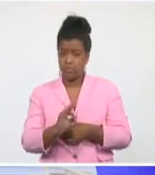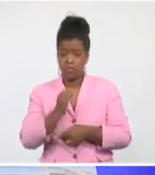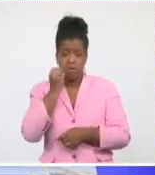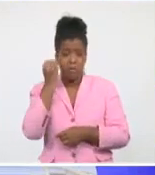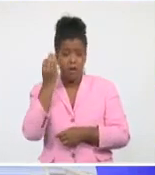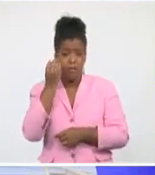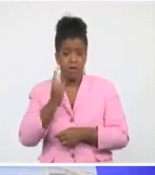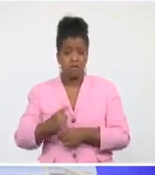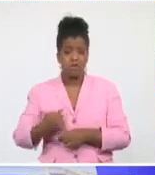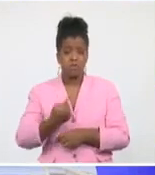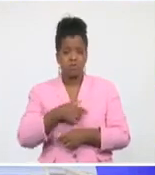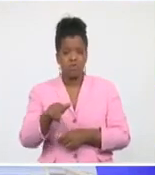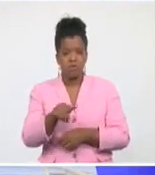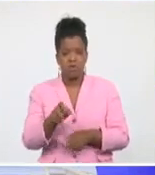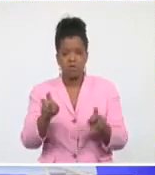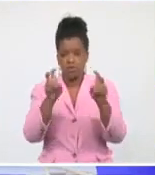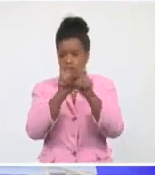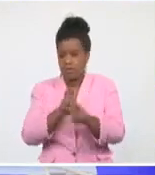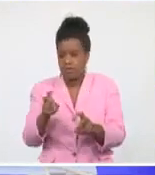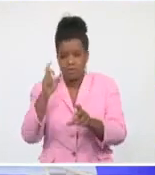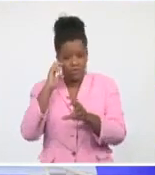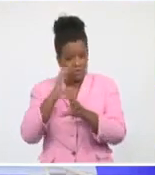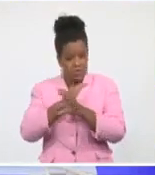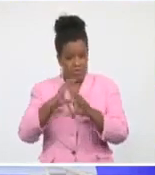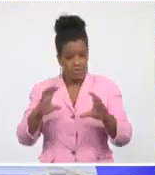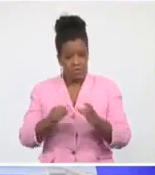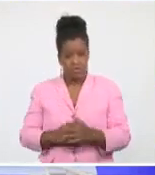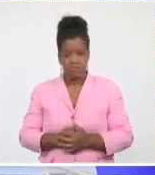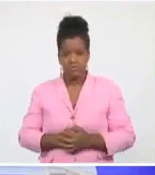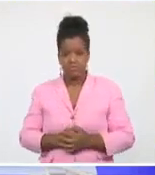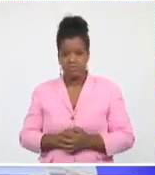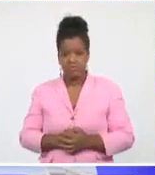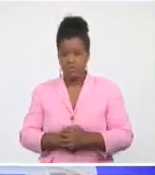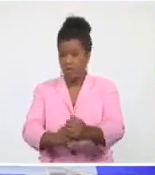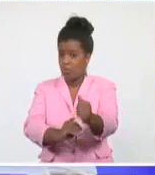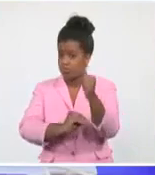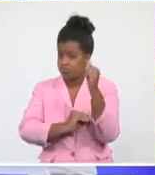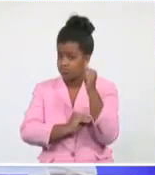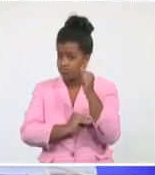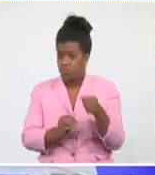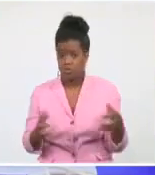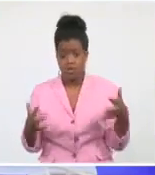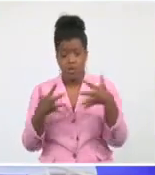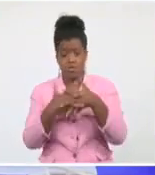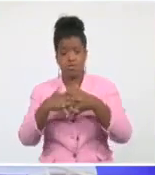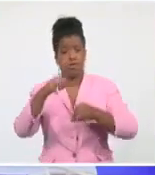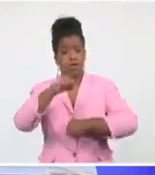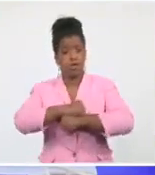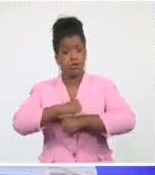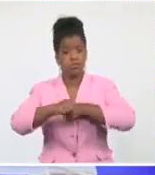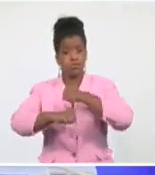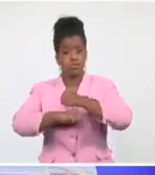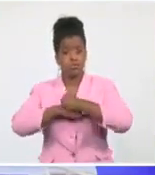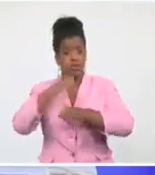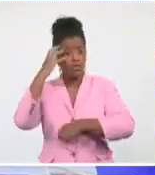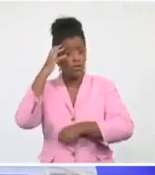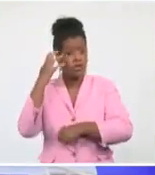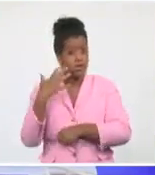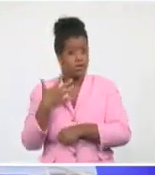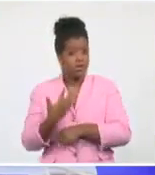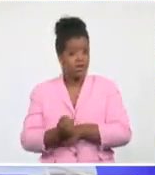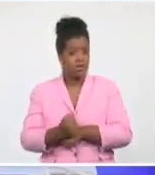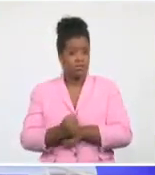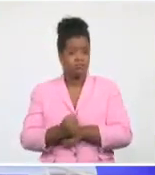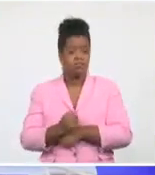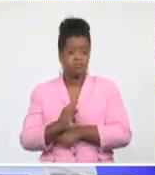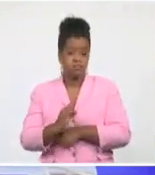innovación y la investigación científica. Se han fortalecido los vínculos de las estructuras de gobierno con los sectores del